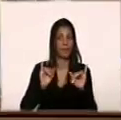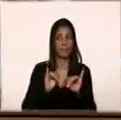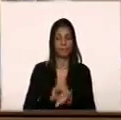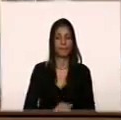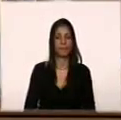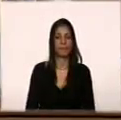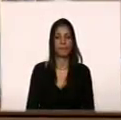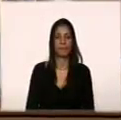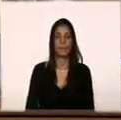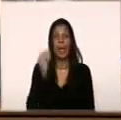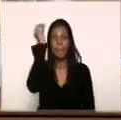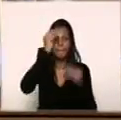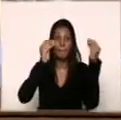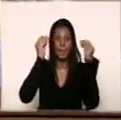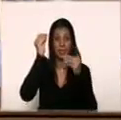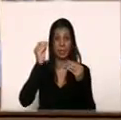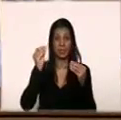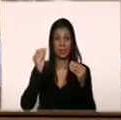En consideración,